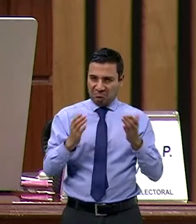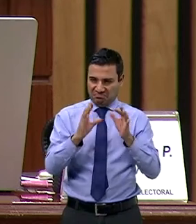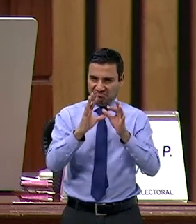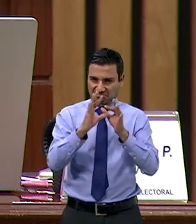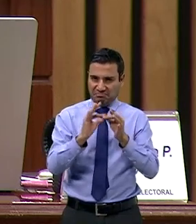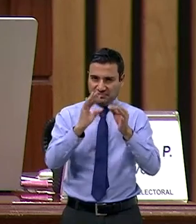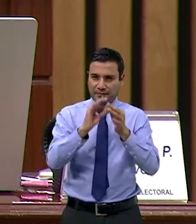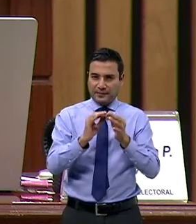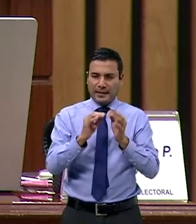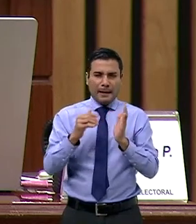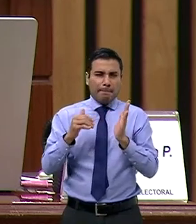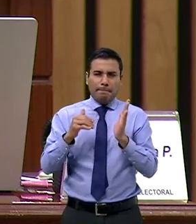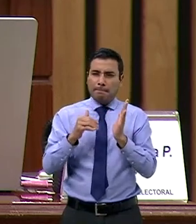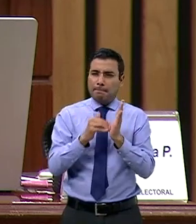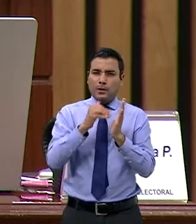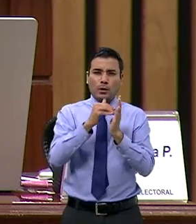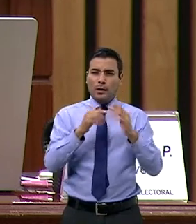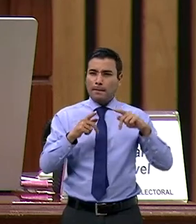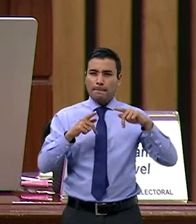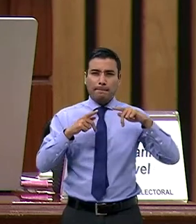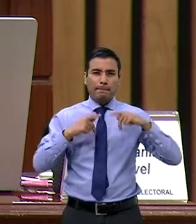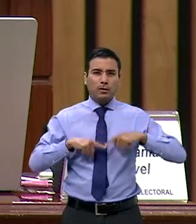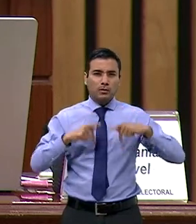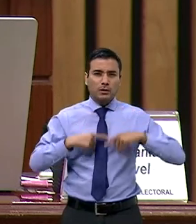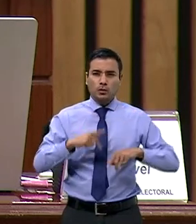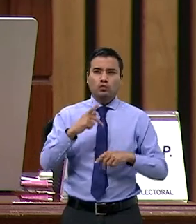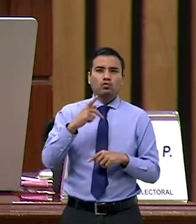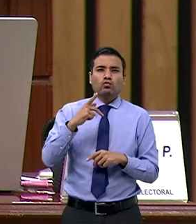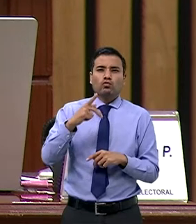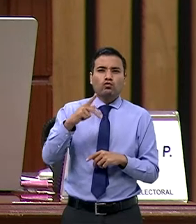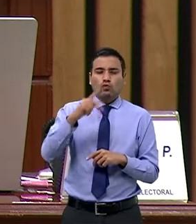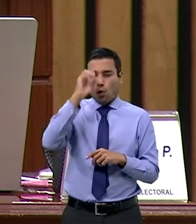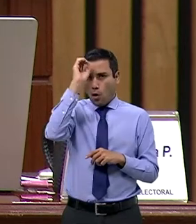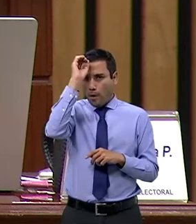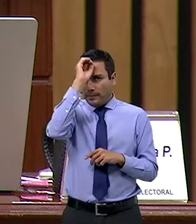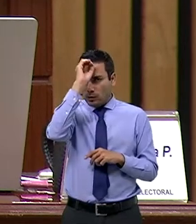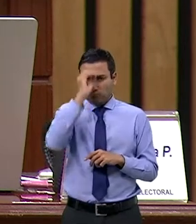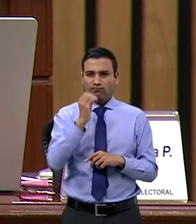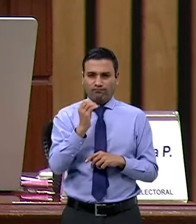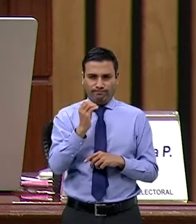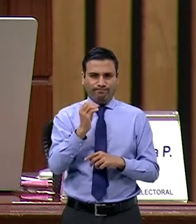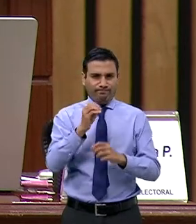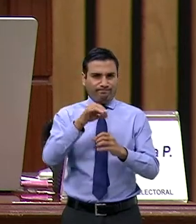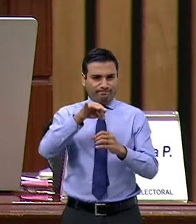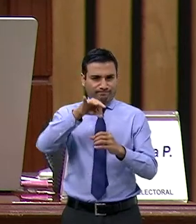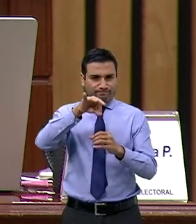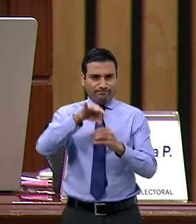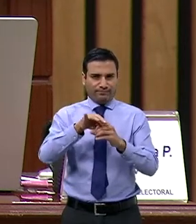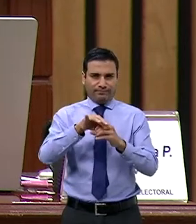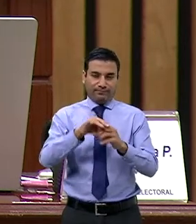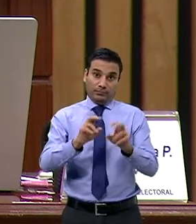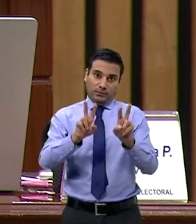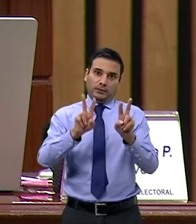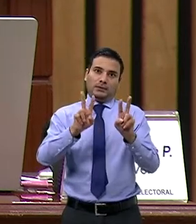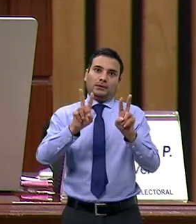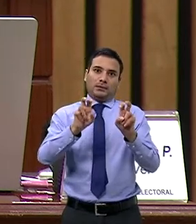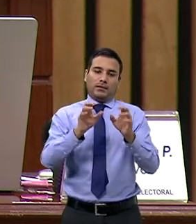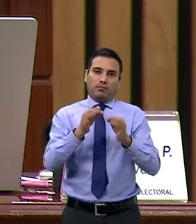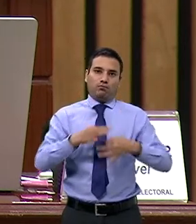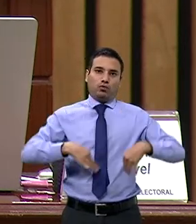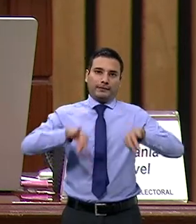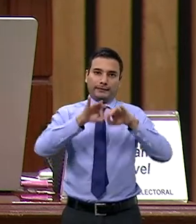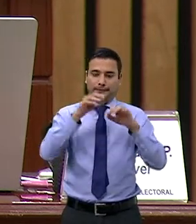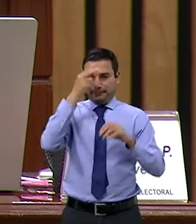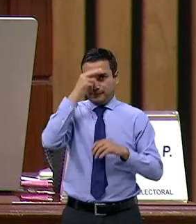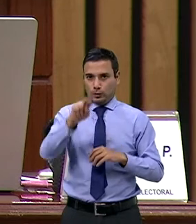ciudadanas y ciudadanos hicieron que su voz y su opinión cuenten en acontecimientos de trascendencia nacional con lo que nos